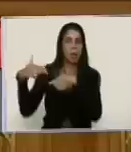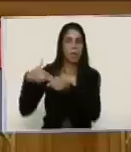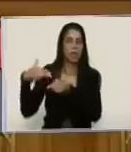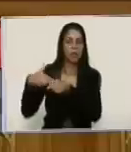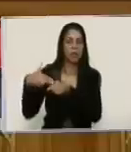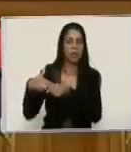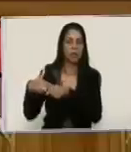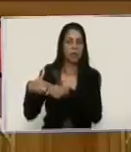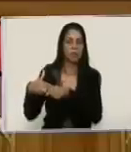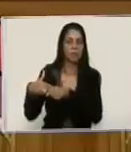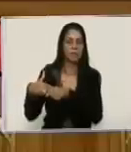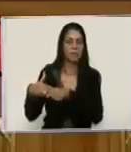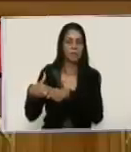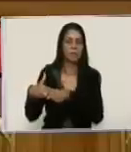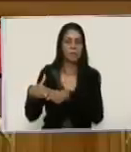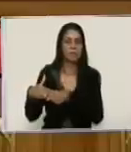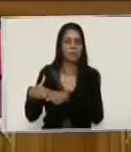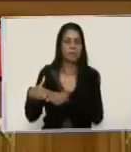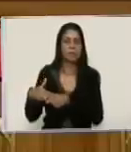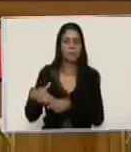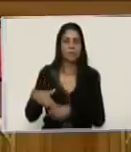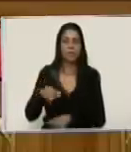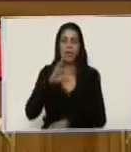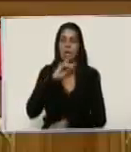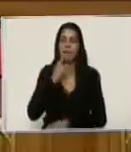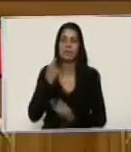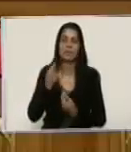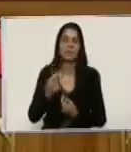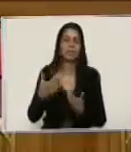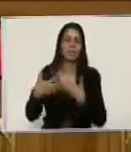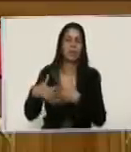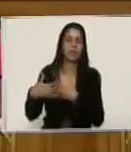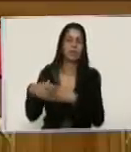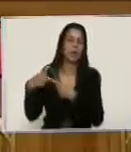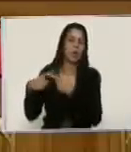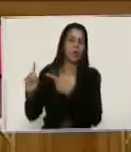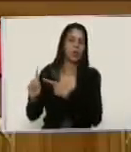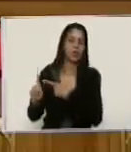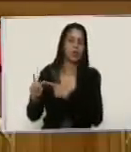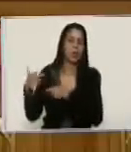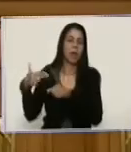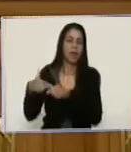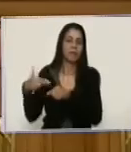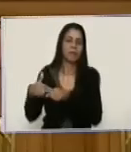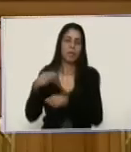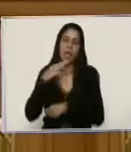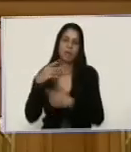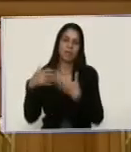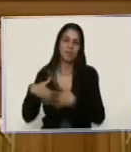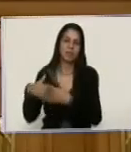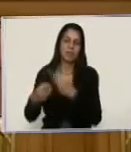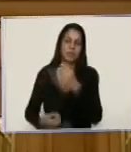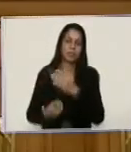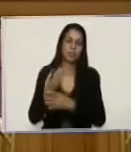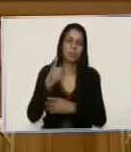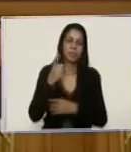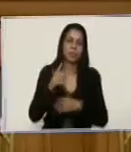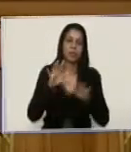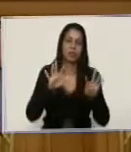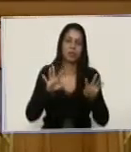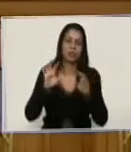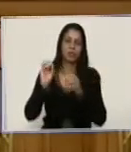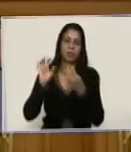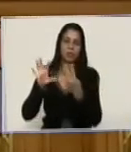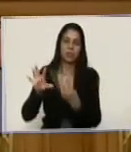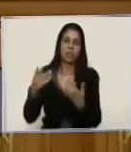sin hablar mal o bien de ninguna compañía, digo Shell y no Royal Dutch Shell, porque la Royal Dutch Shell se crea en 1907 cuando se unifican